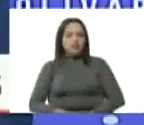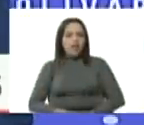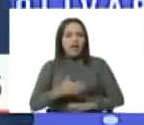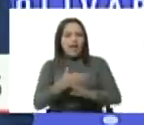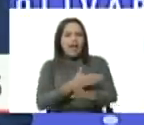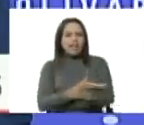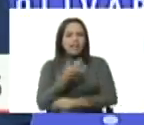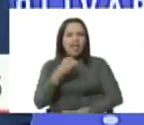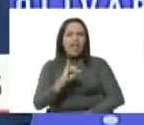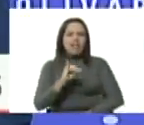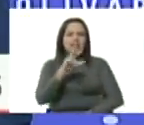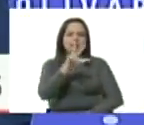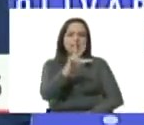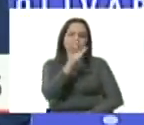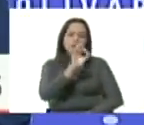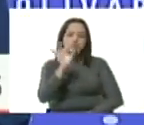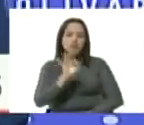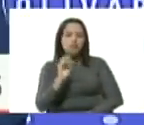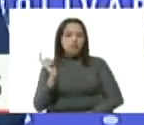3%.